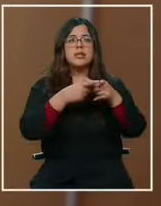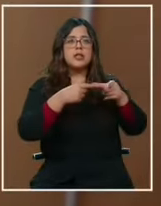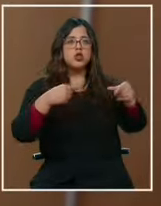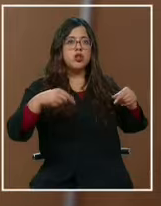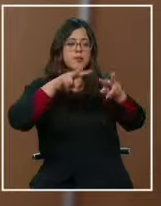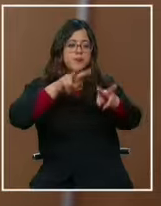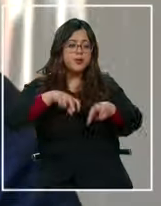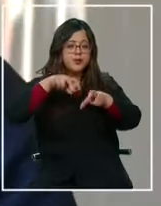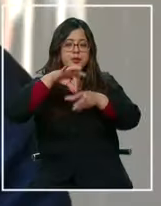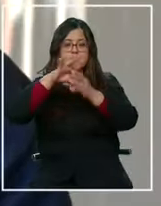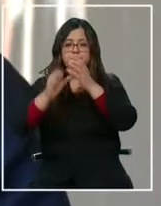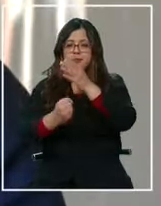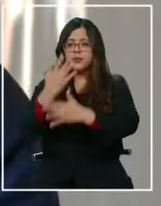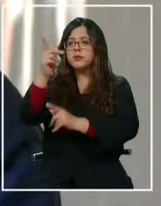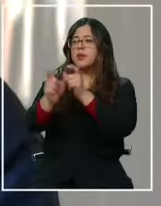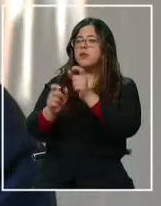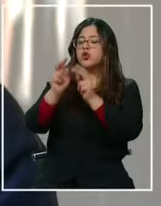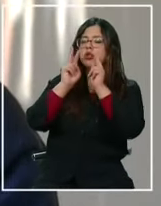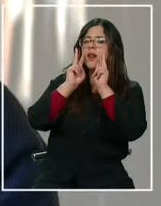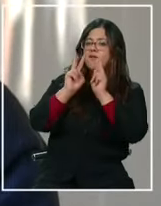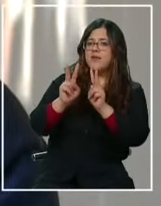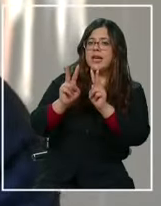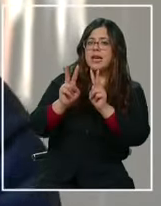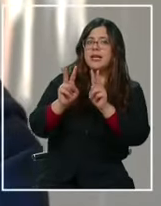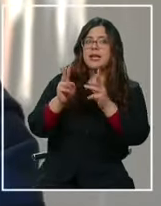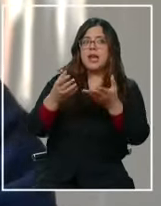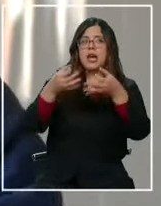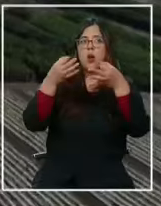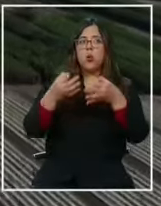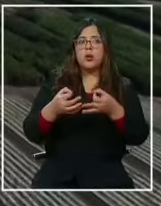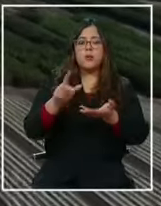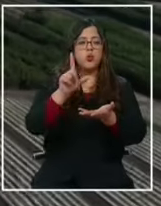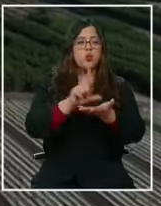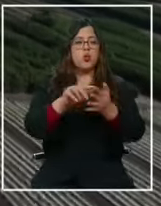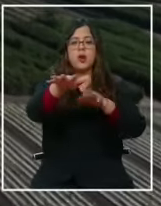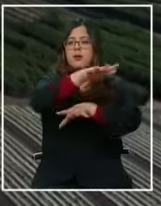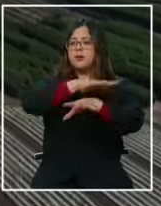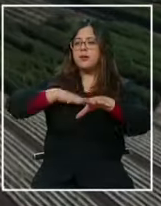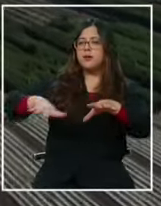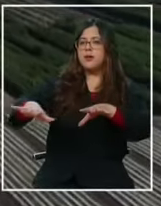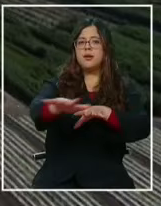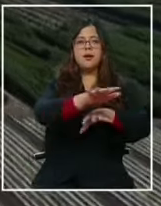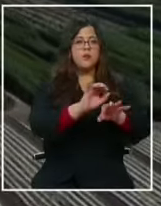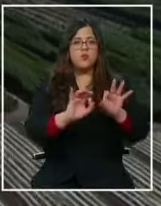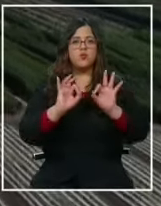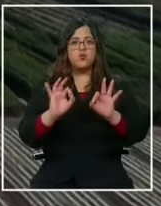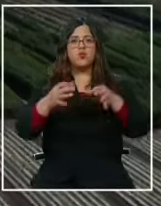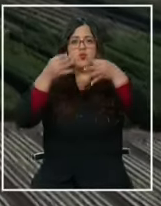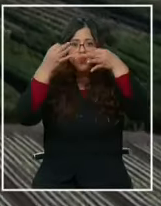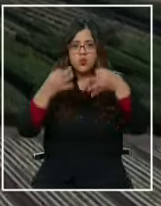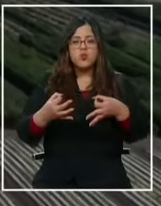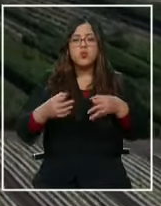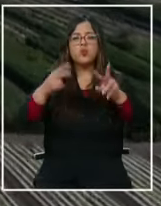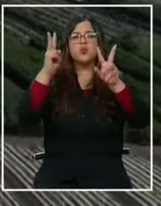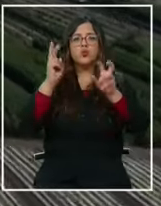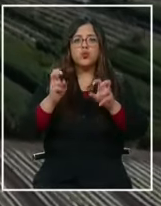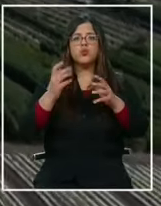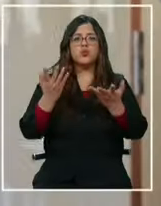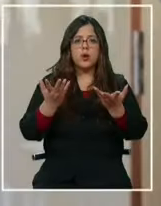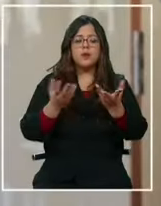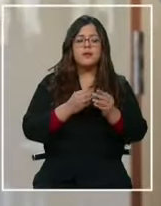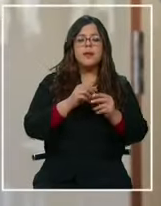Donde los narcotraficantes han visto que hay un hábitat, ¿no es cierto?, propicio para desarrollar su